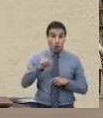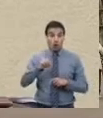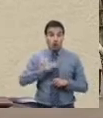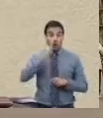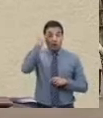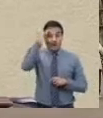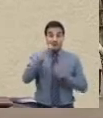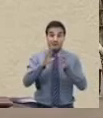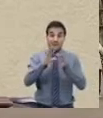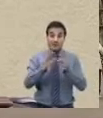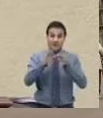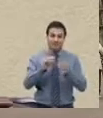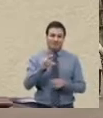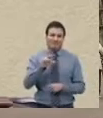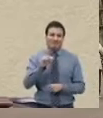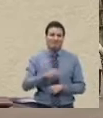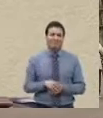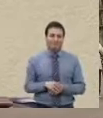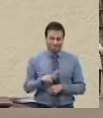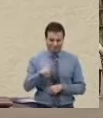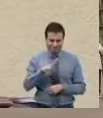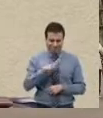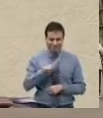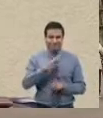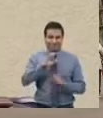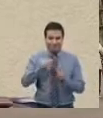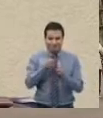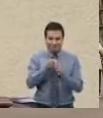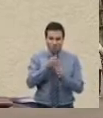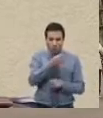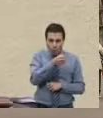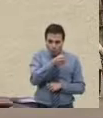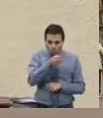manual diseñado para tal propósito. Un manual